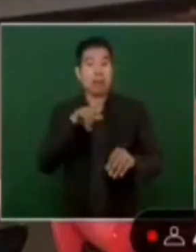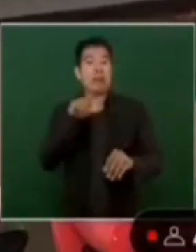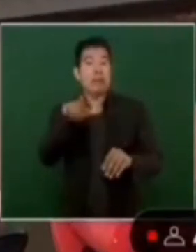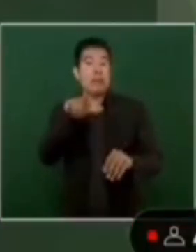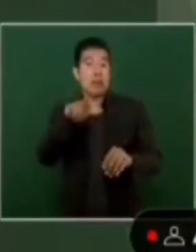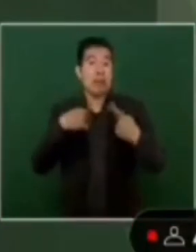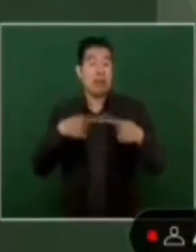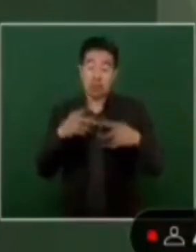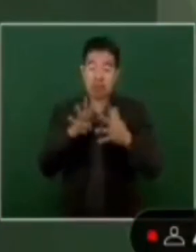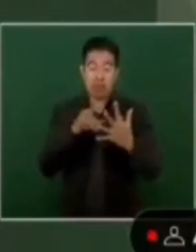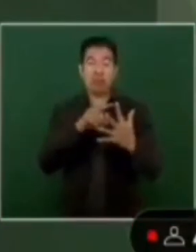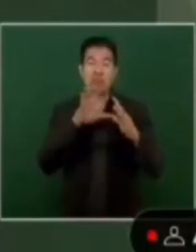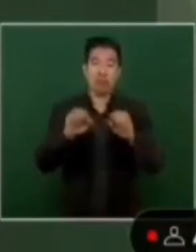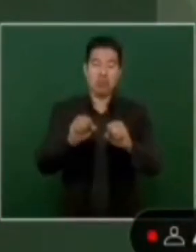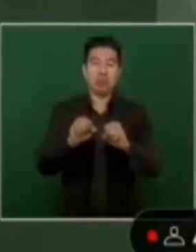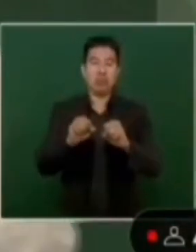detenidos.